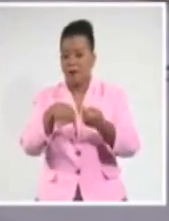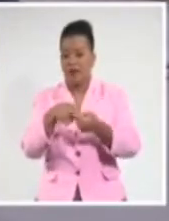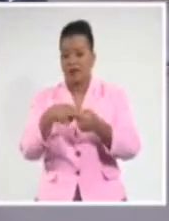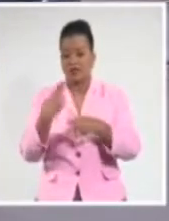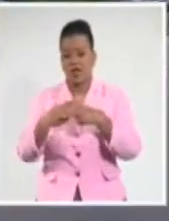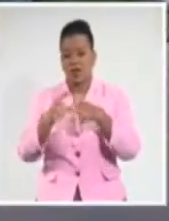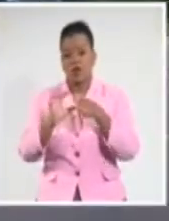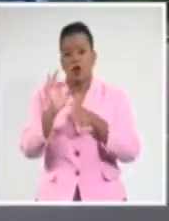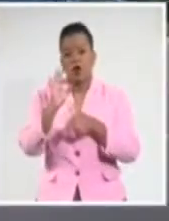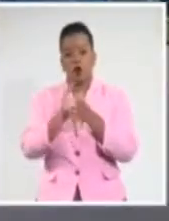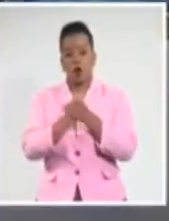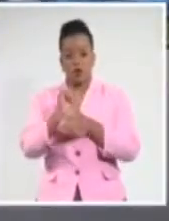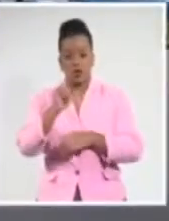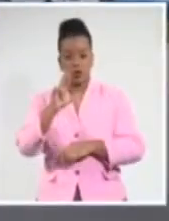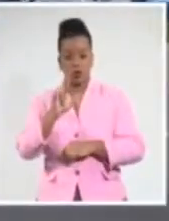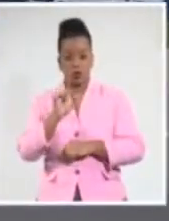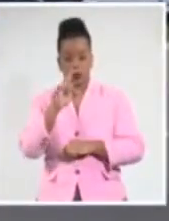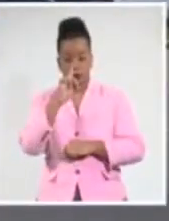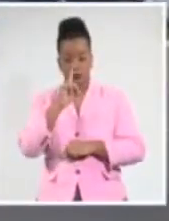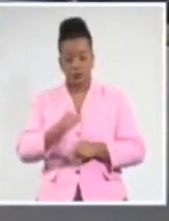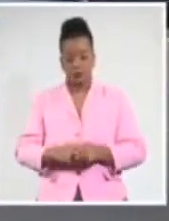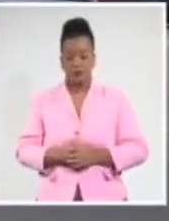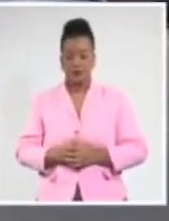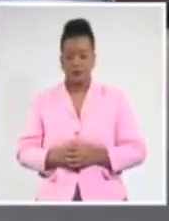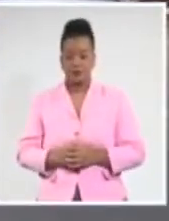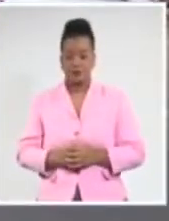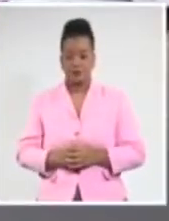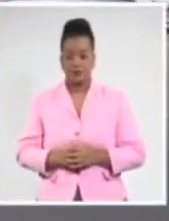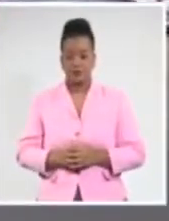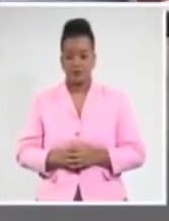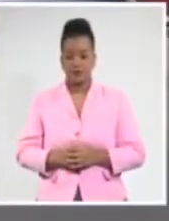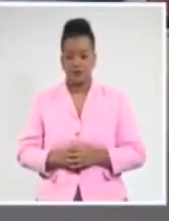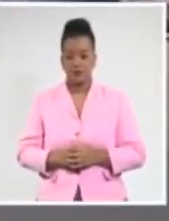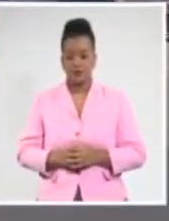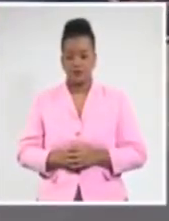Omicron. Marisol Ramírez, Sistema Informativo de la Televisión Cubana.